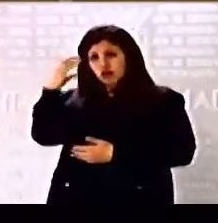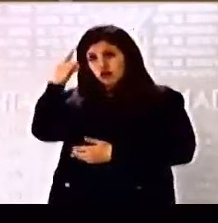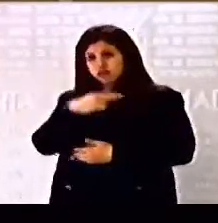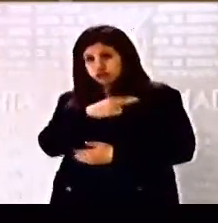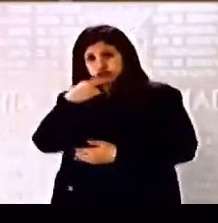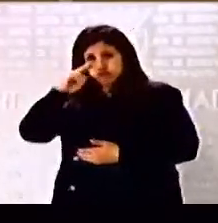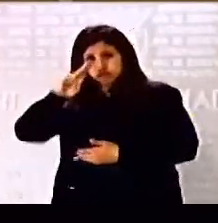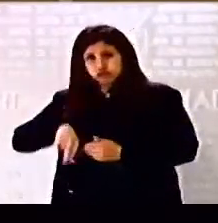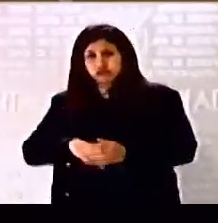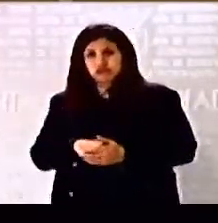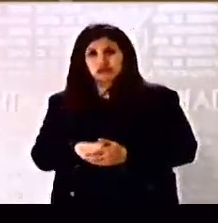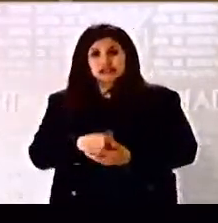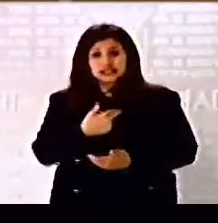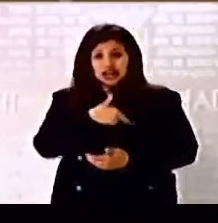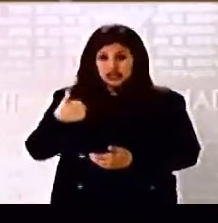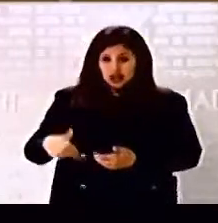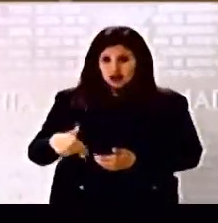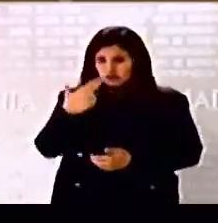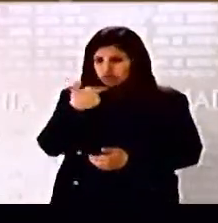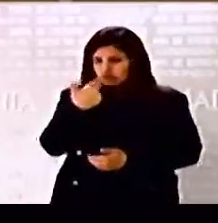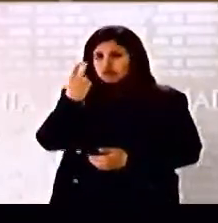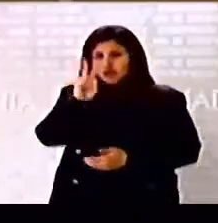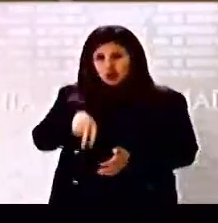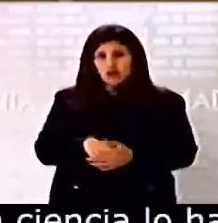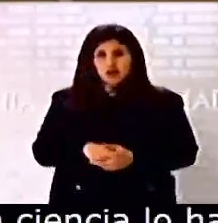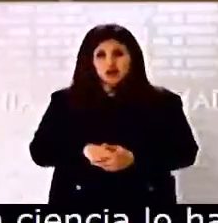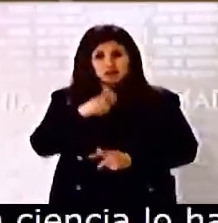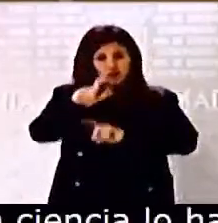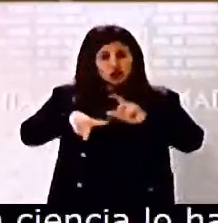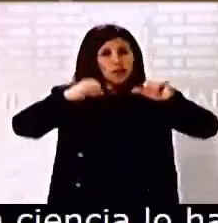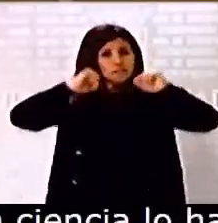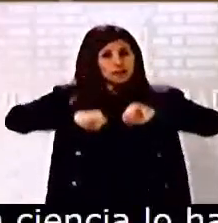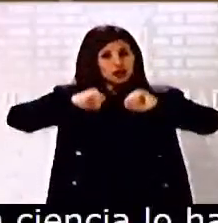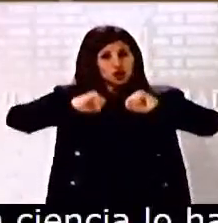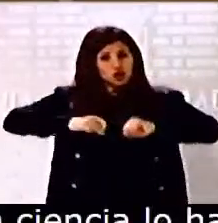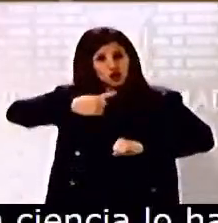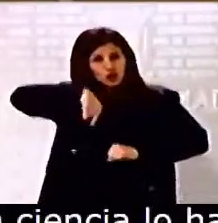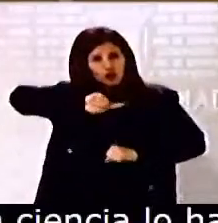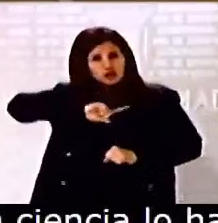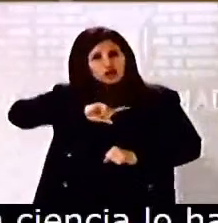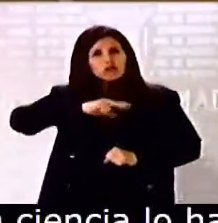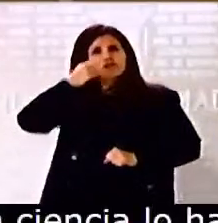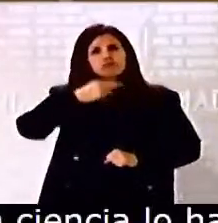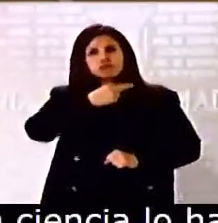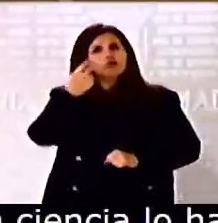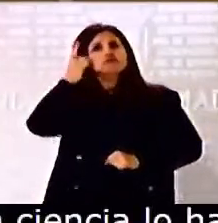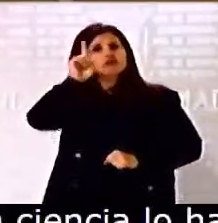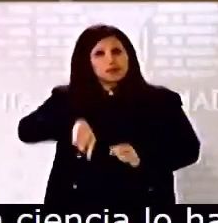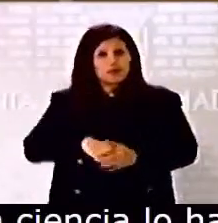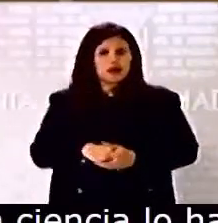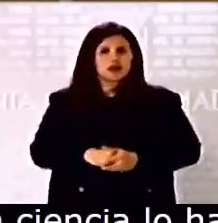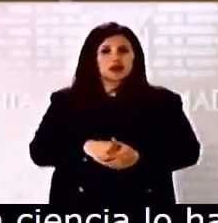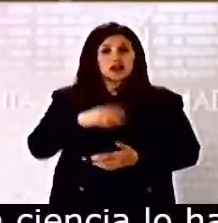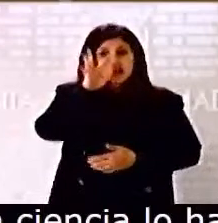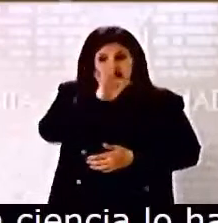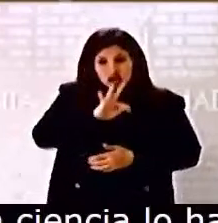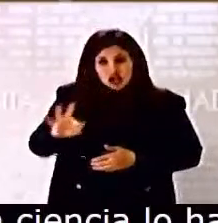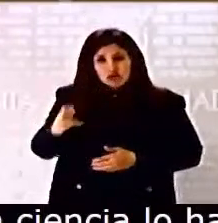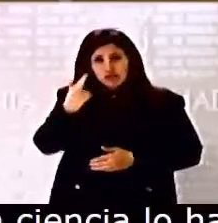los sanitarios lo han hecho, nuestros mayores lo han hecho, nuestros niños lo han hecho.